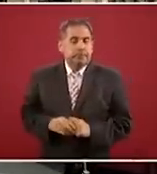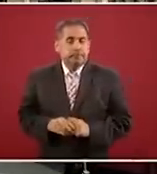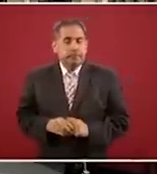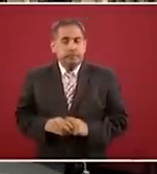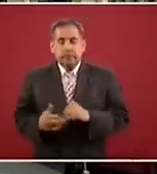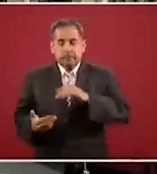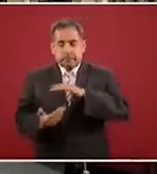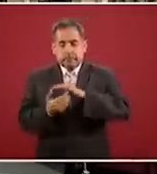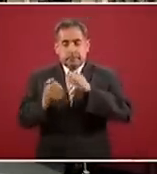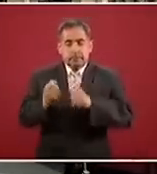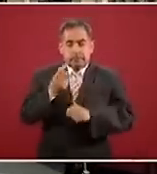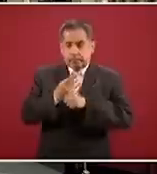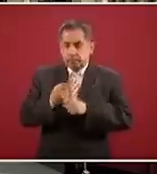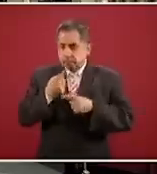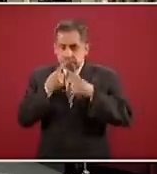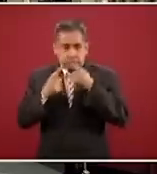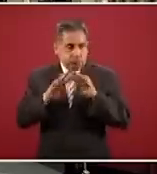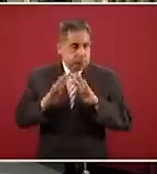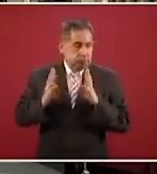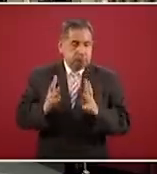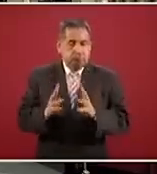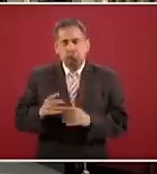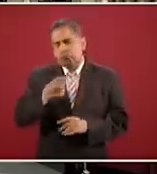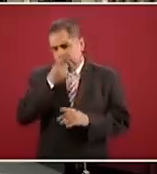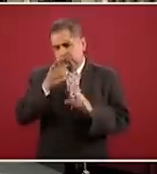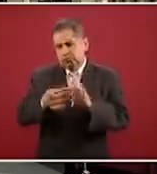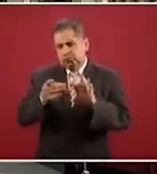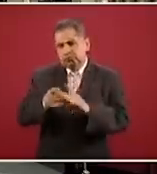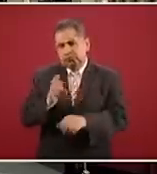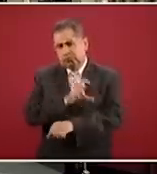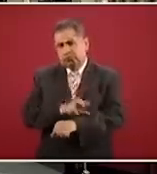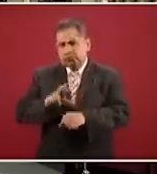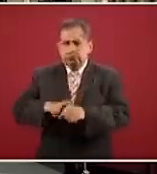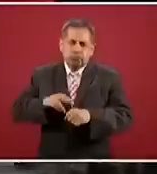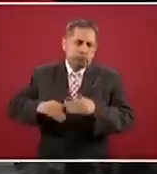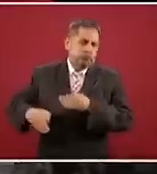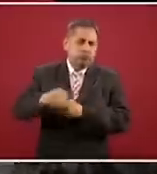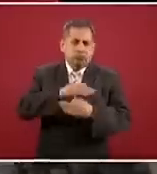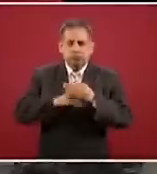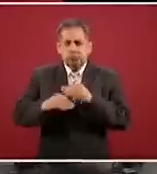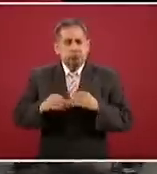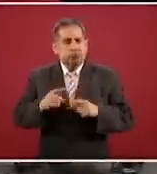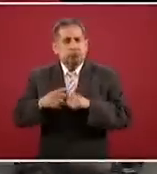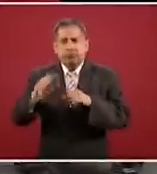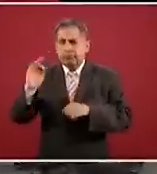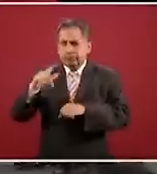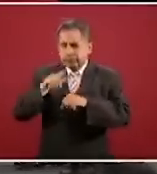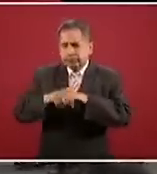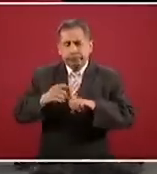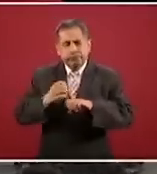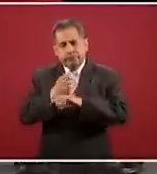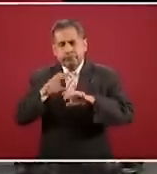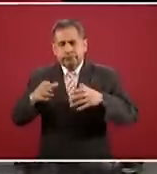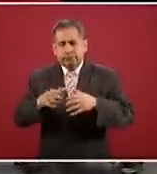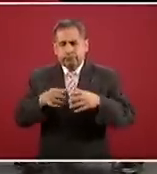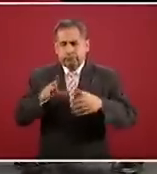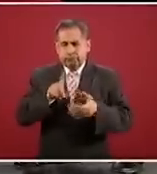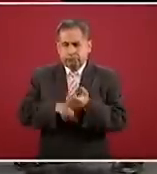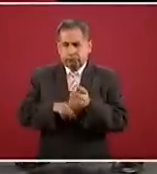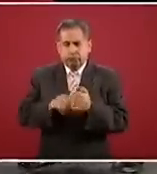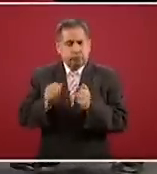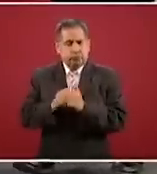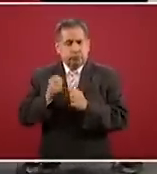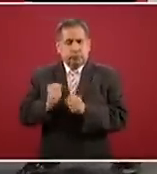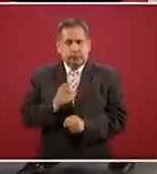seguridad. Hemos dicho que para lograr la coordinación de todas las instancias federales y estatales vinculadas con